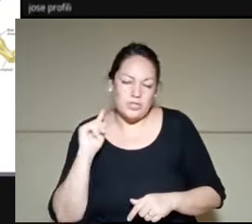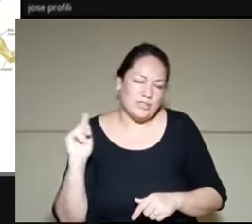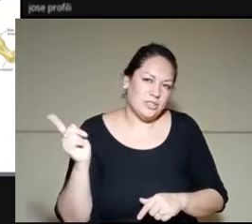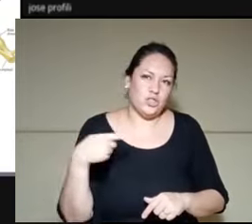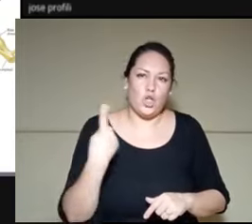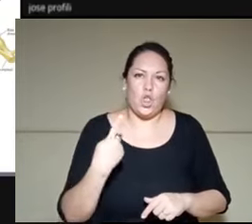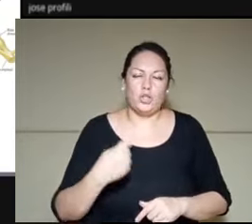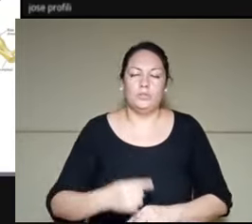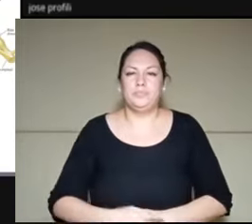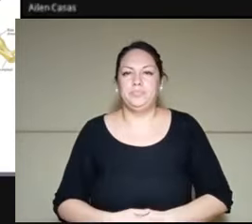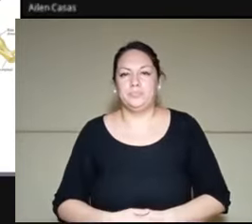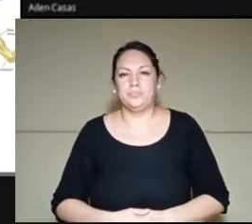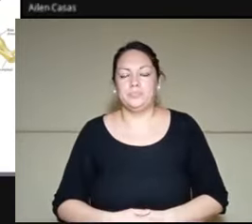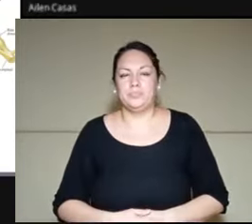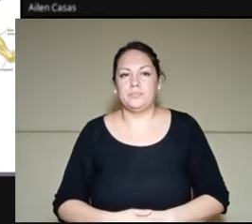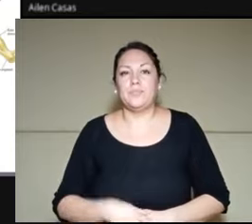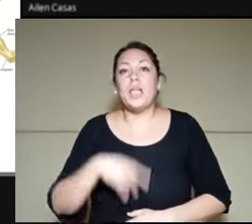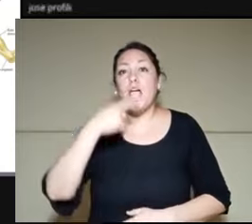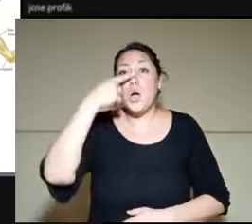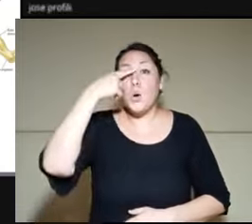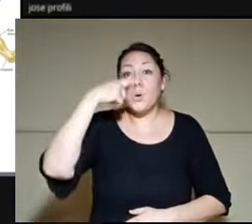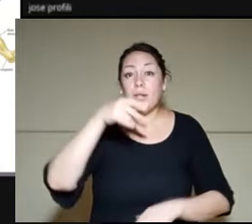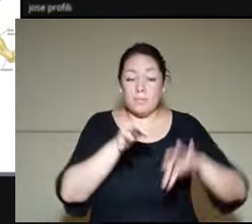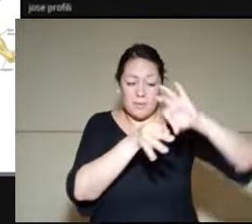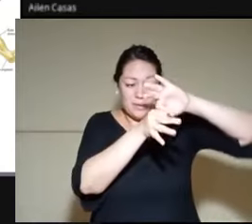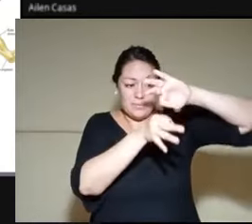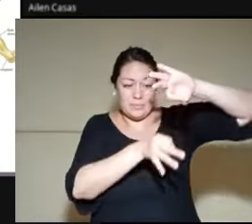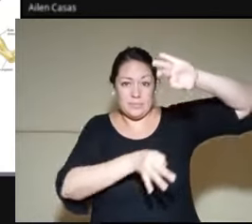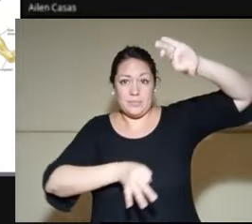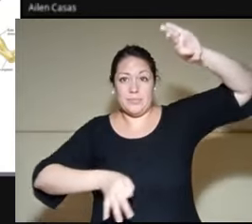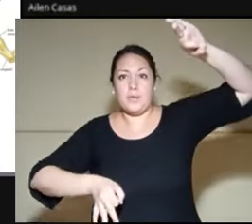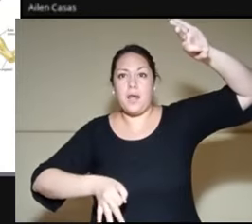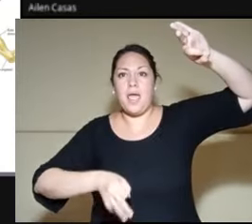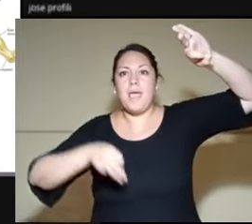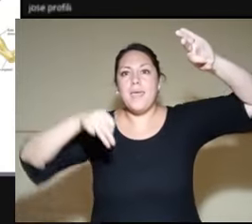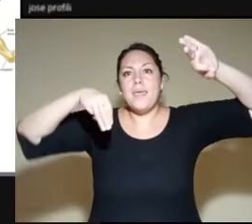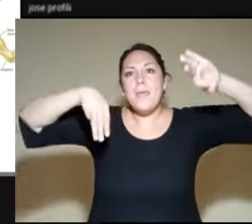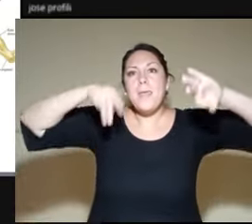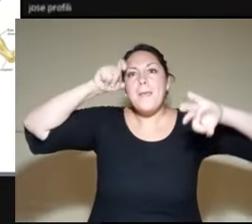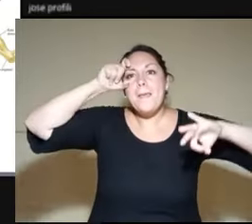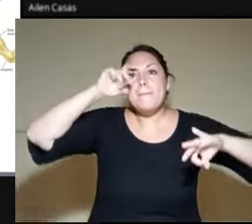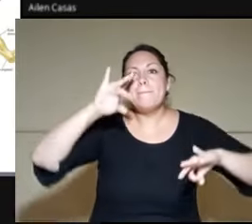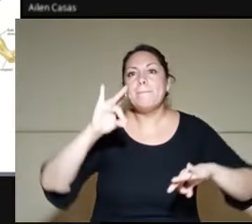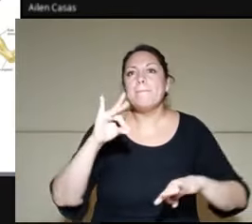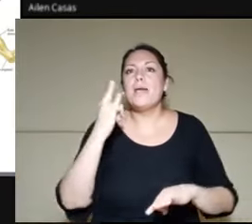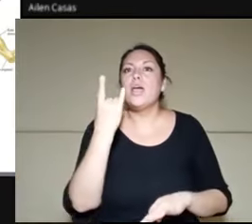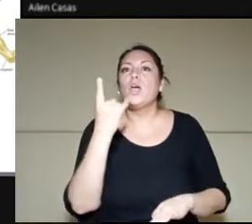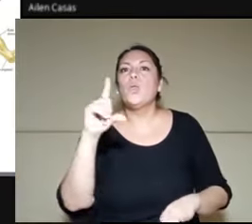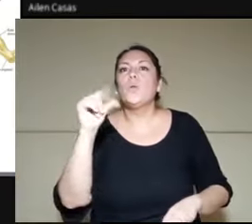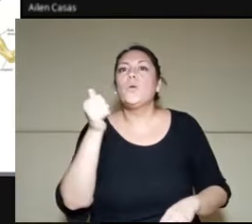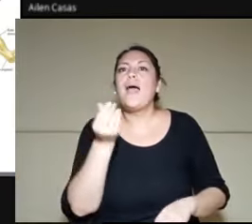ahí adentro de la columna vertebral va la médula espinal. Profe,